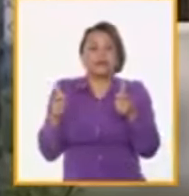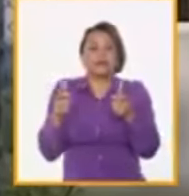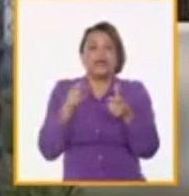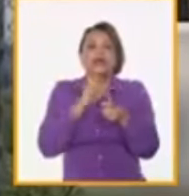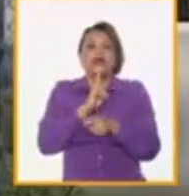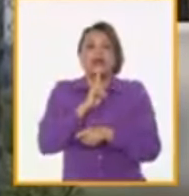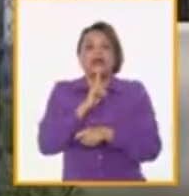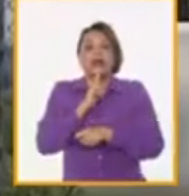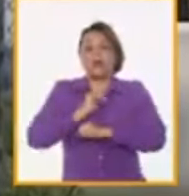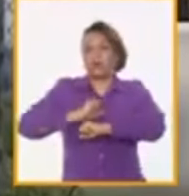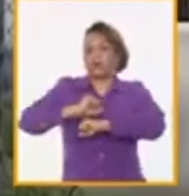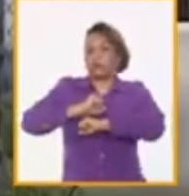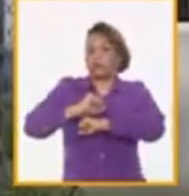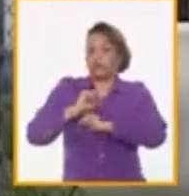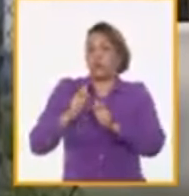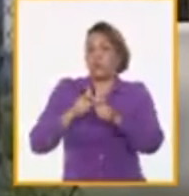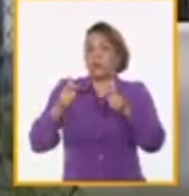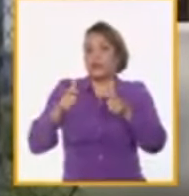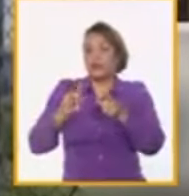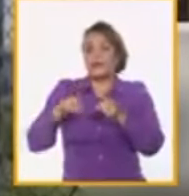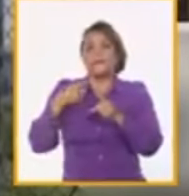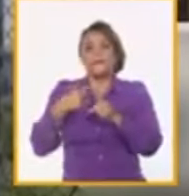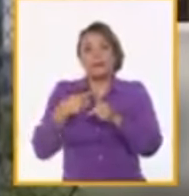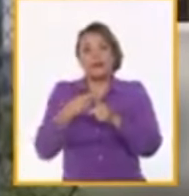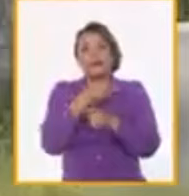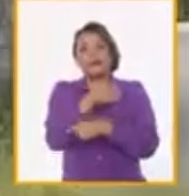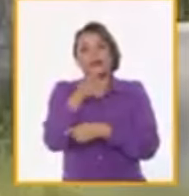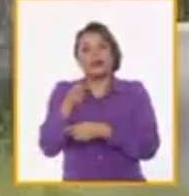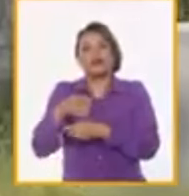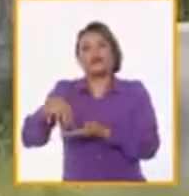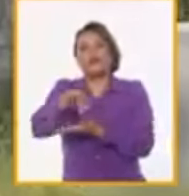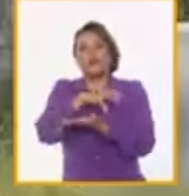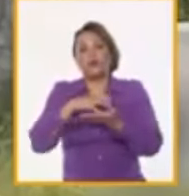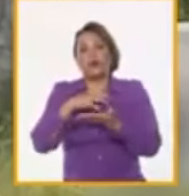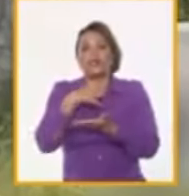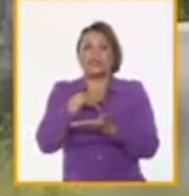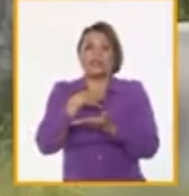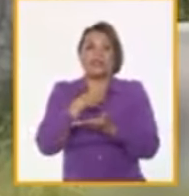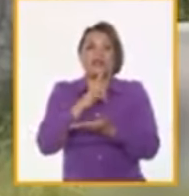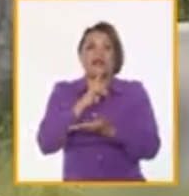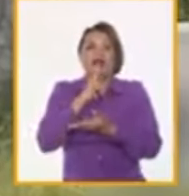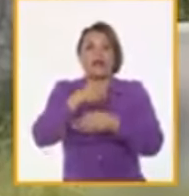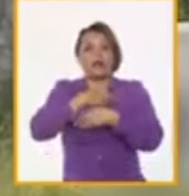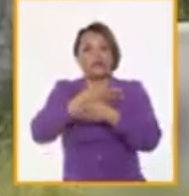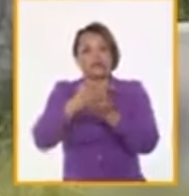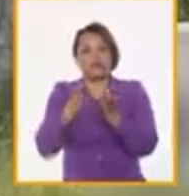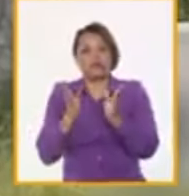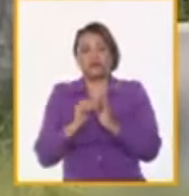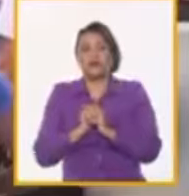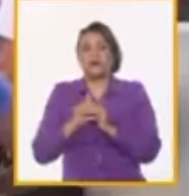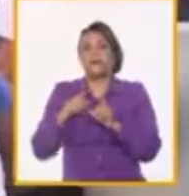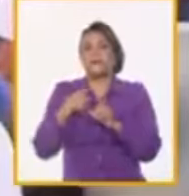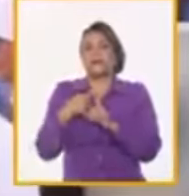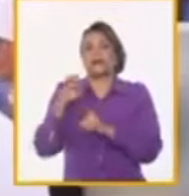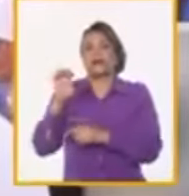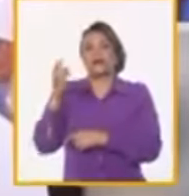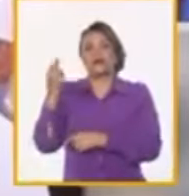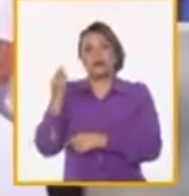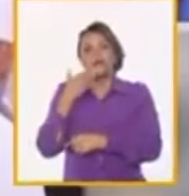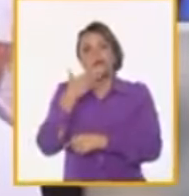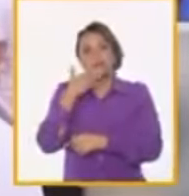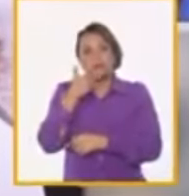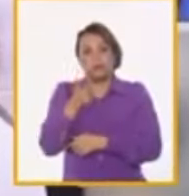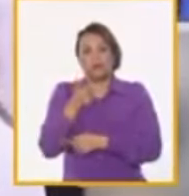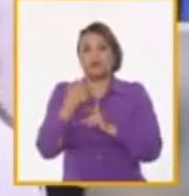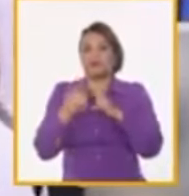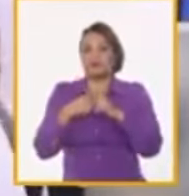aumentar presiones y llegar cada vez más con el servicio a la población y a la economía. Bernardo Espinosa,